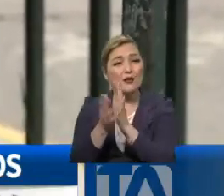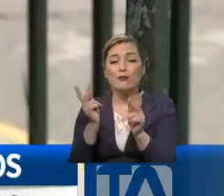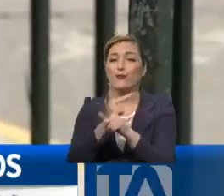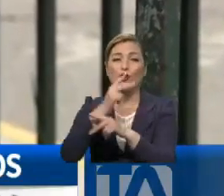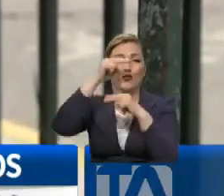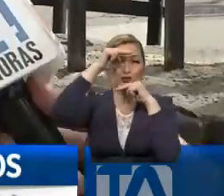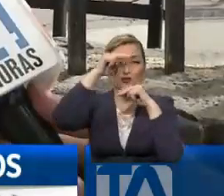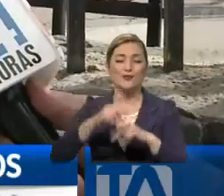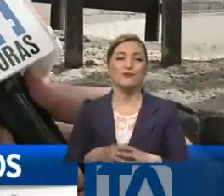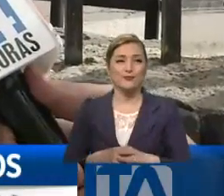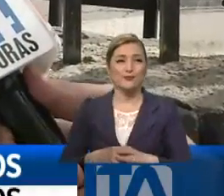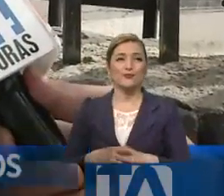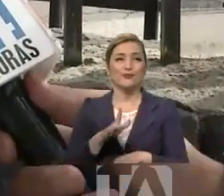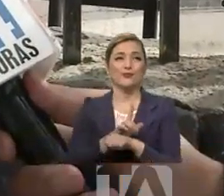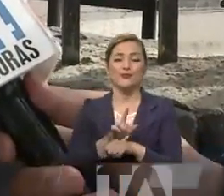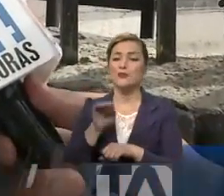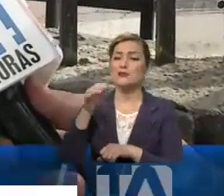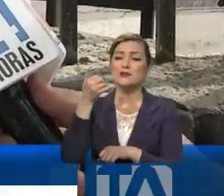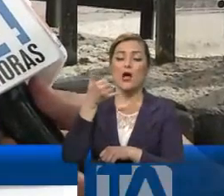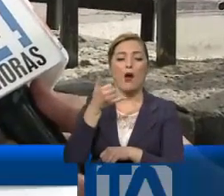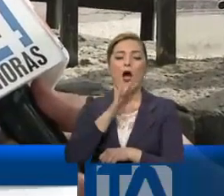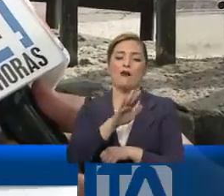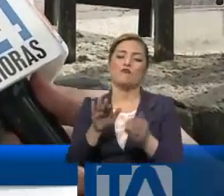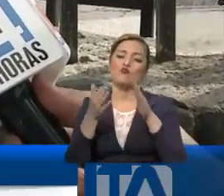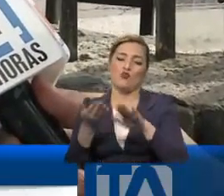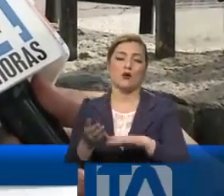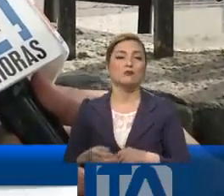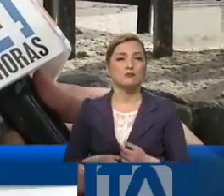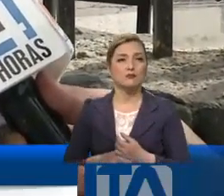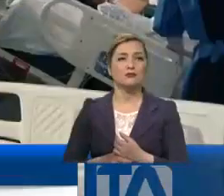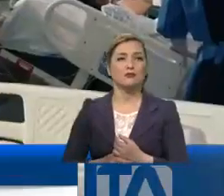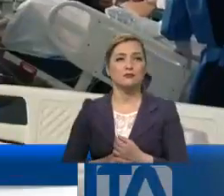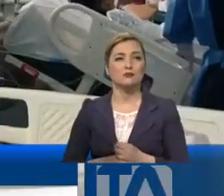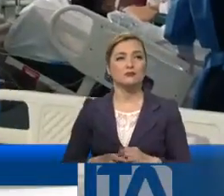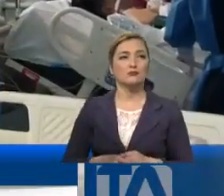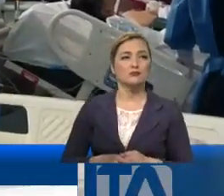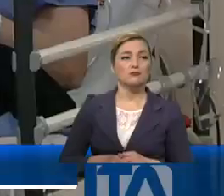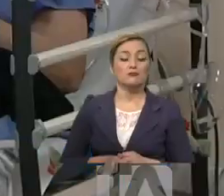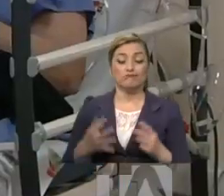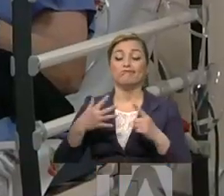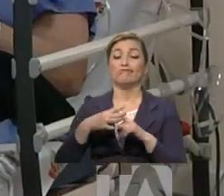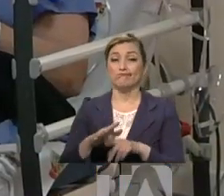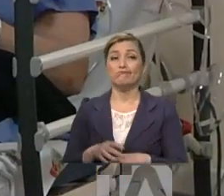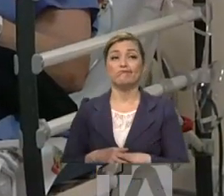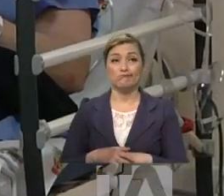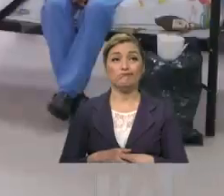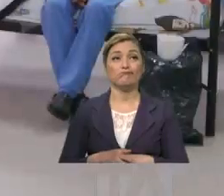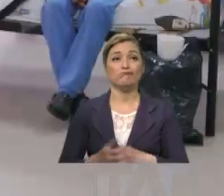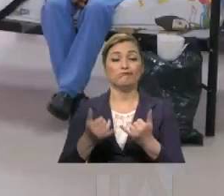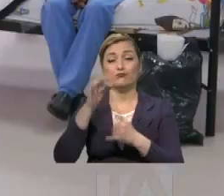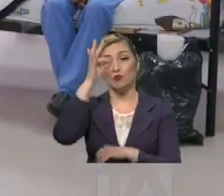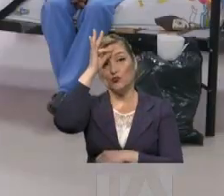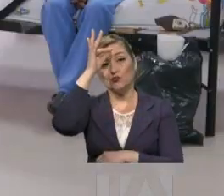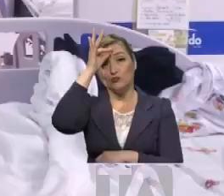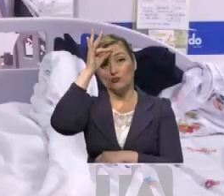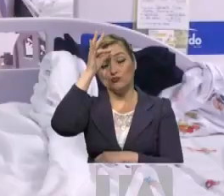peor noticia. A los médicos mismos les llama diciendo que ya su familiar ha muerto. Y esta es la situación que se vive actualmente en los